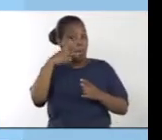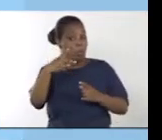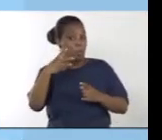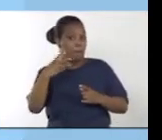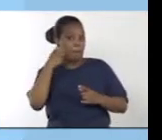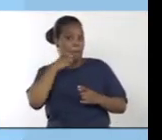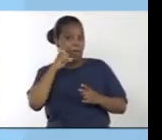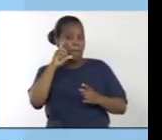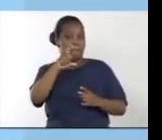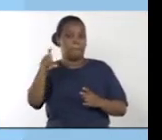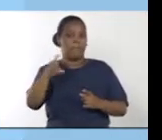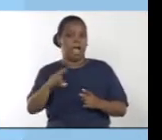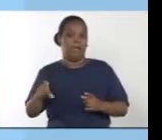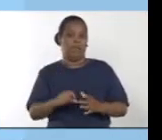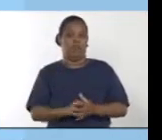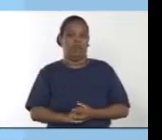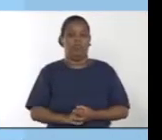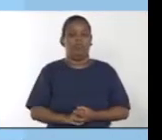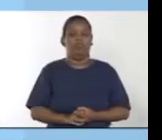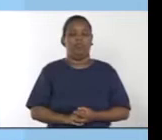párrafo.